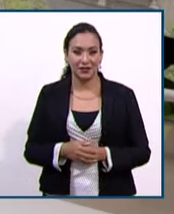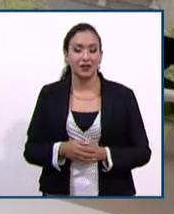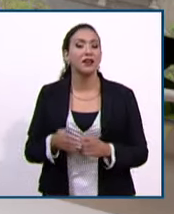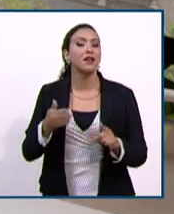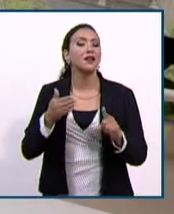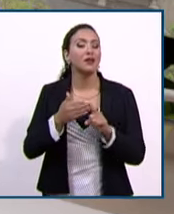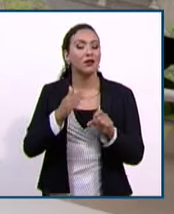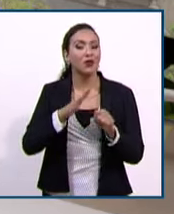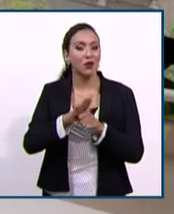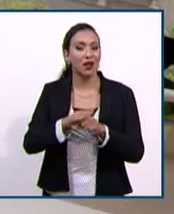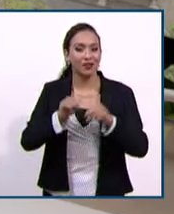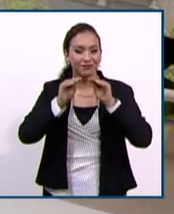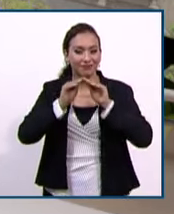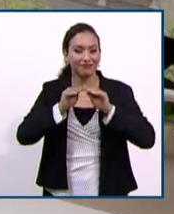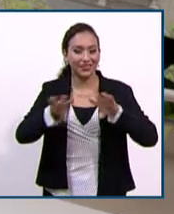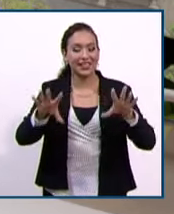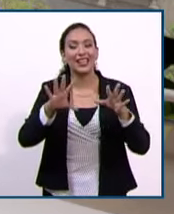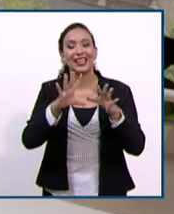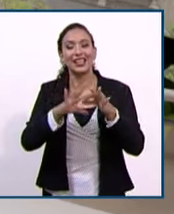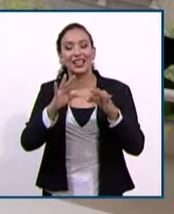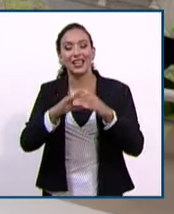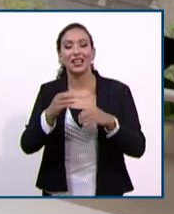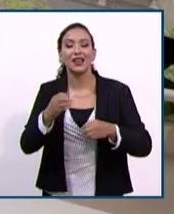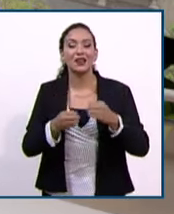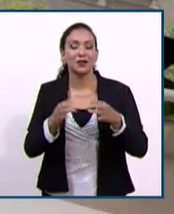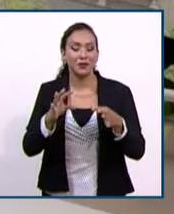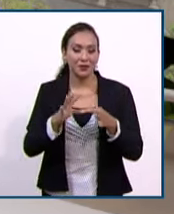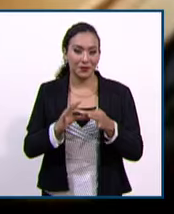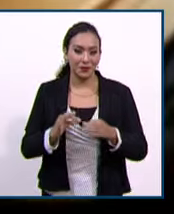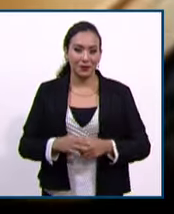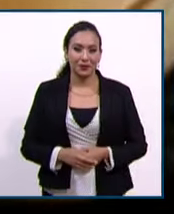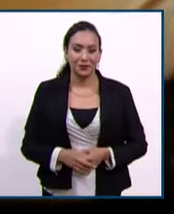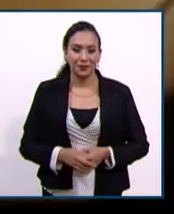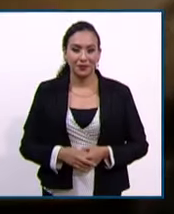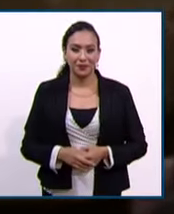por difundir el quehacer y la cultura jurídica.